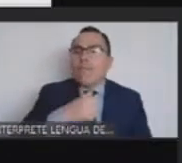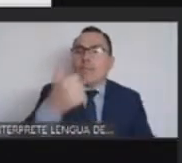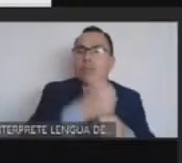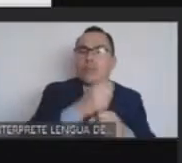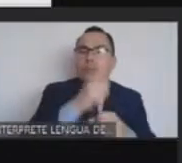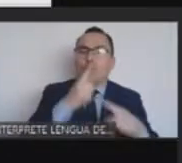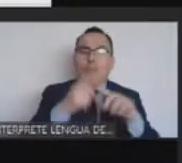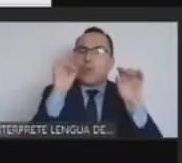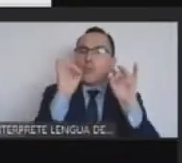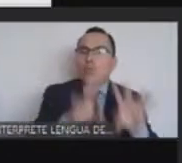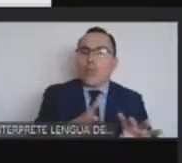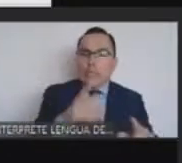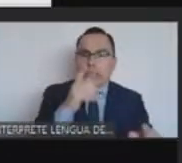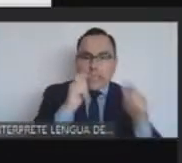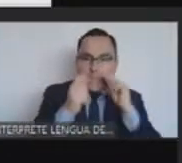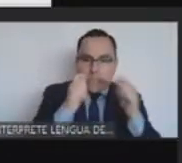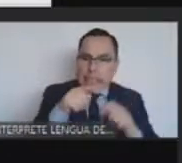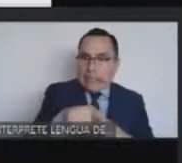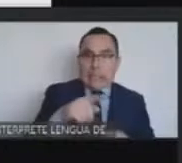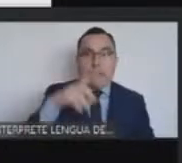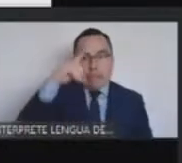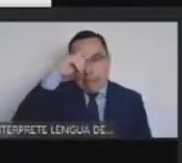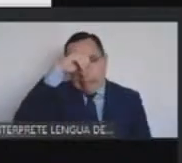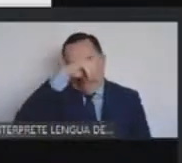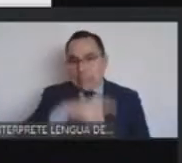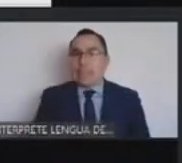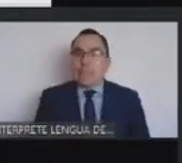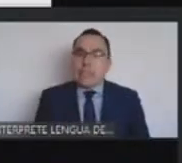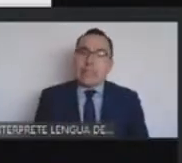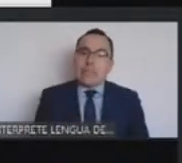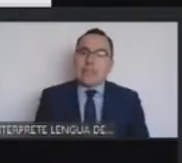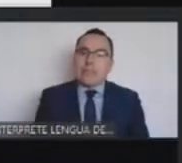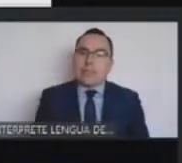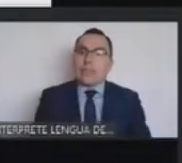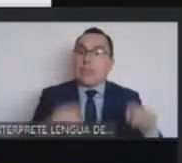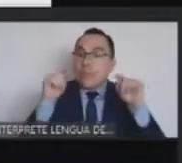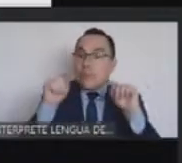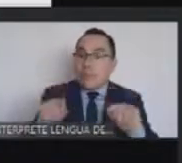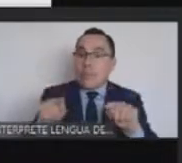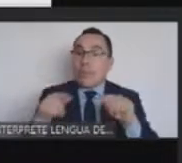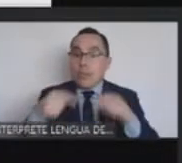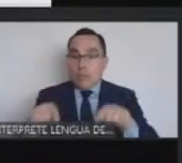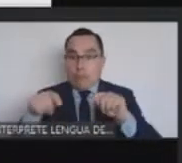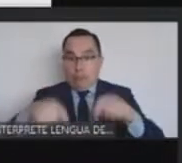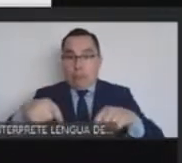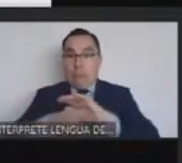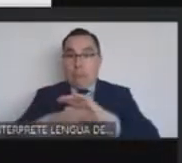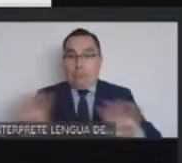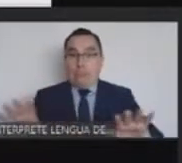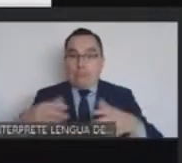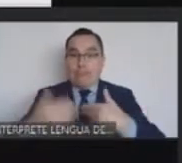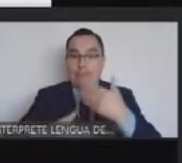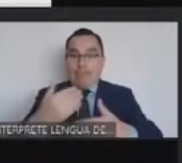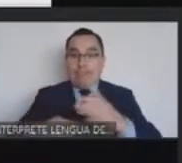hacer extremadamente complejo, ¿no? Yo creo que con eso ya he satisfecho